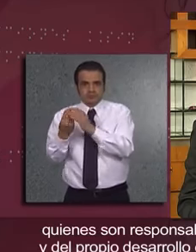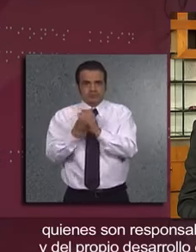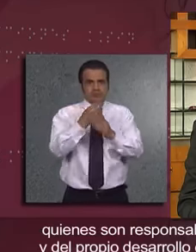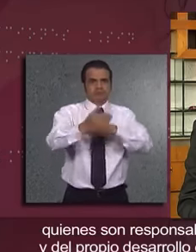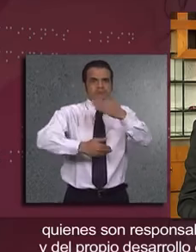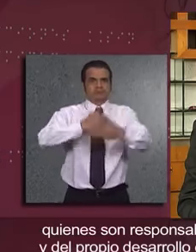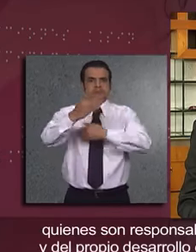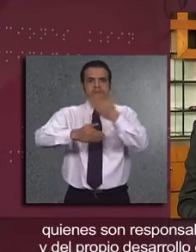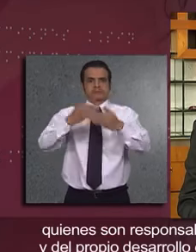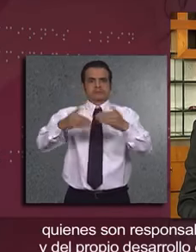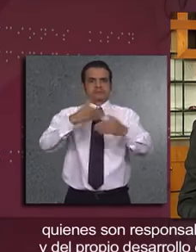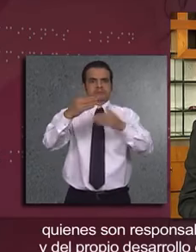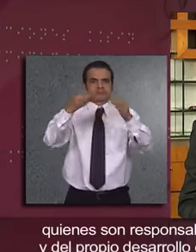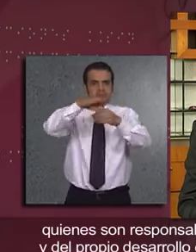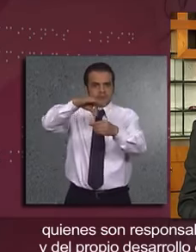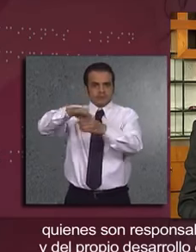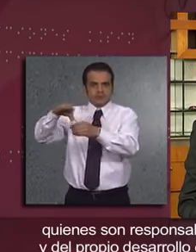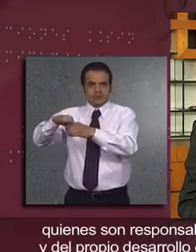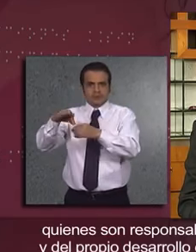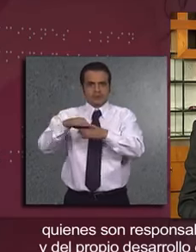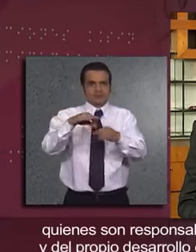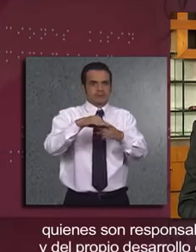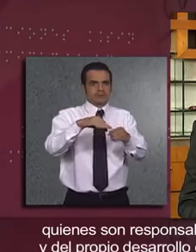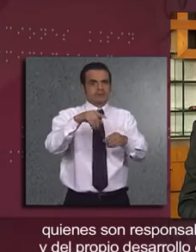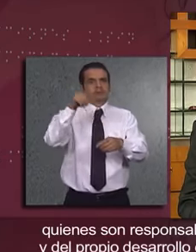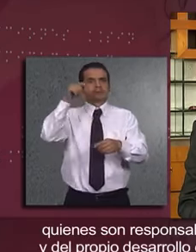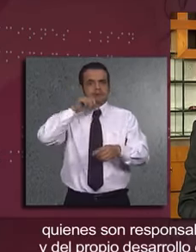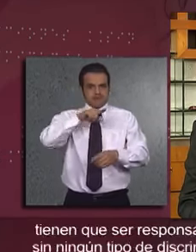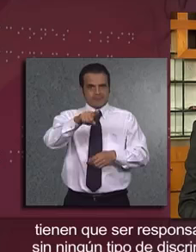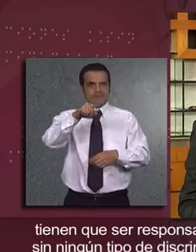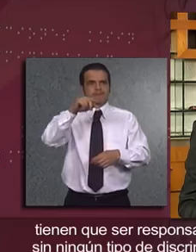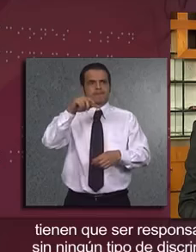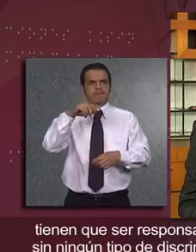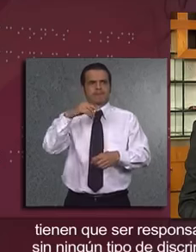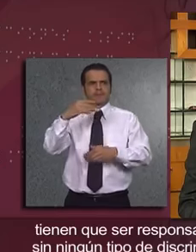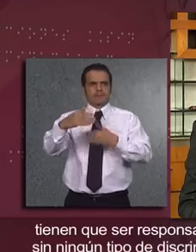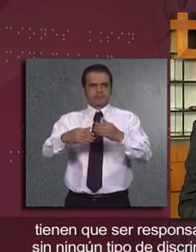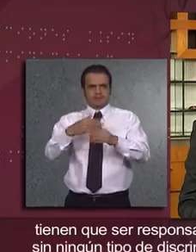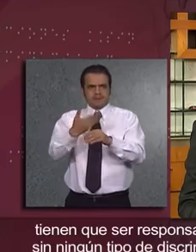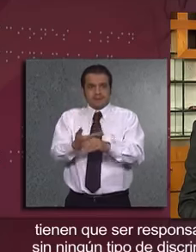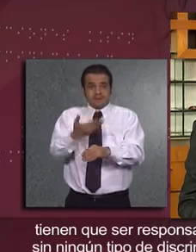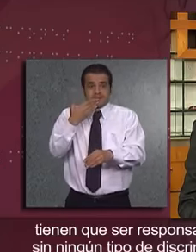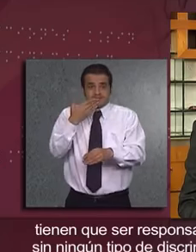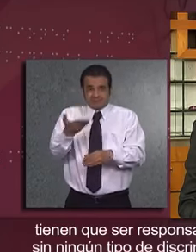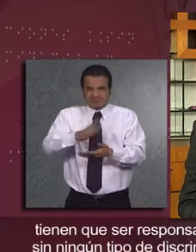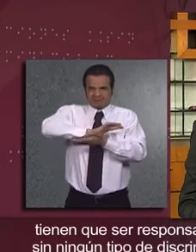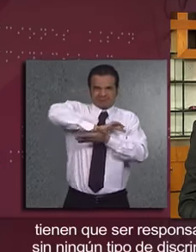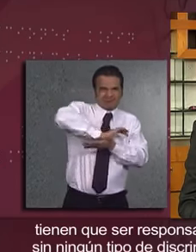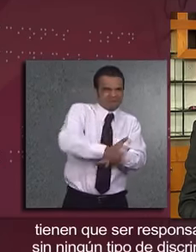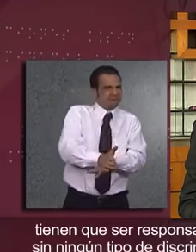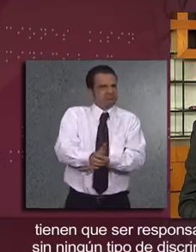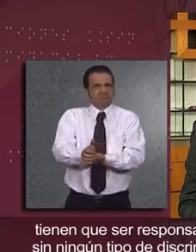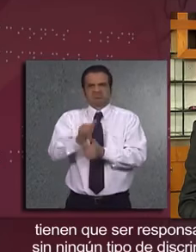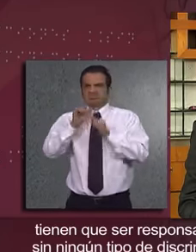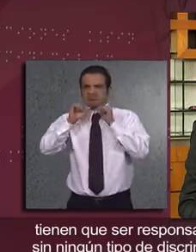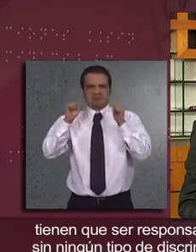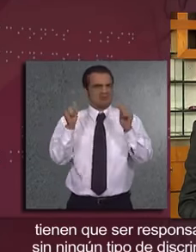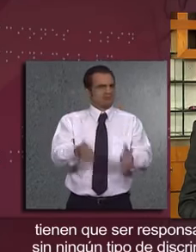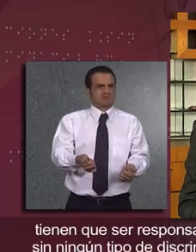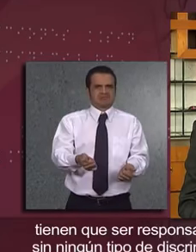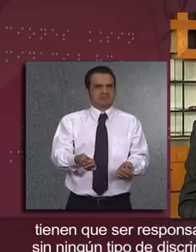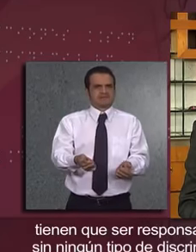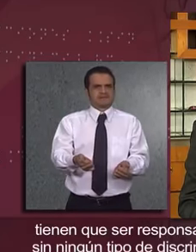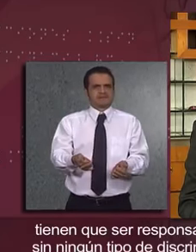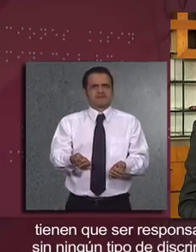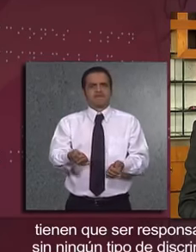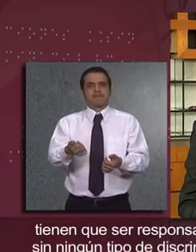y del propio desarrollo del voto en las casillas tienen que ser responsables de que esto se dé sin ningún tipo